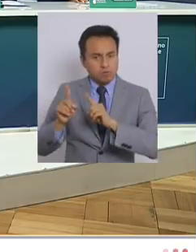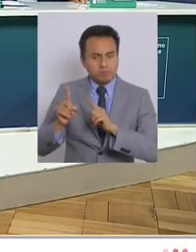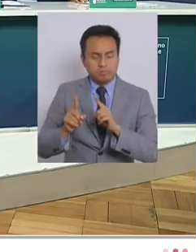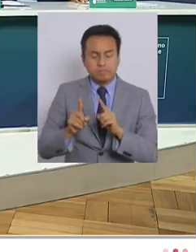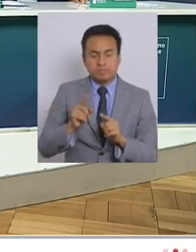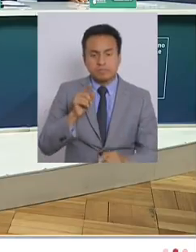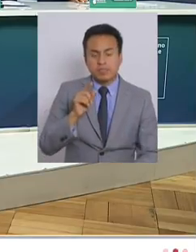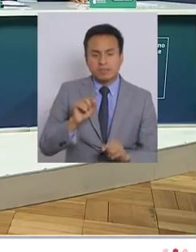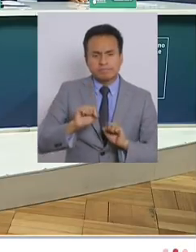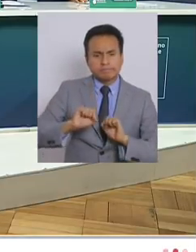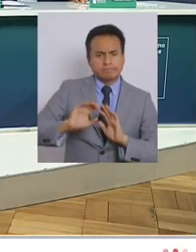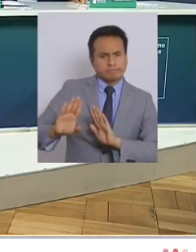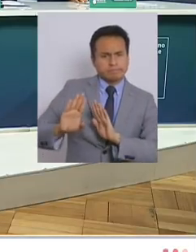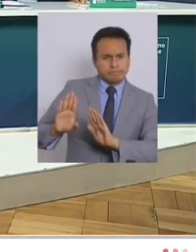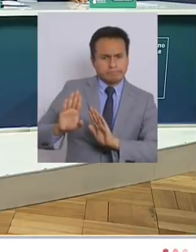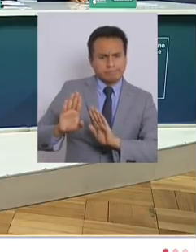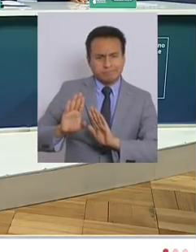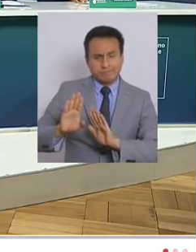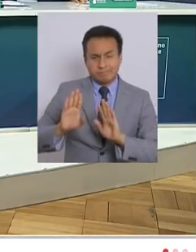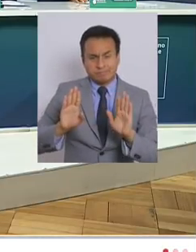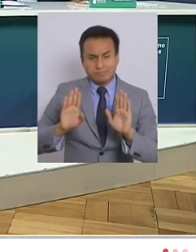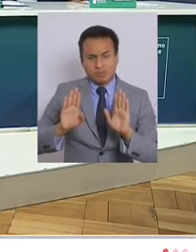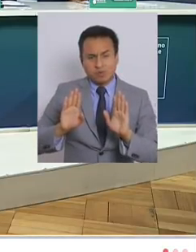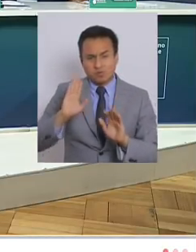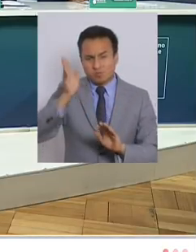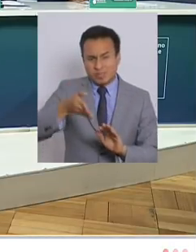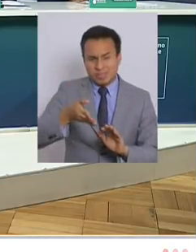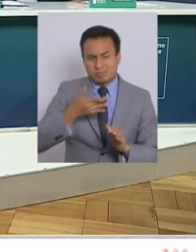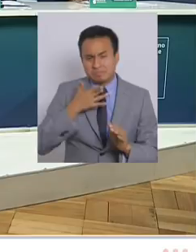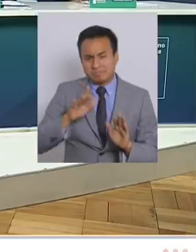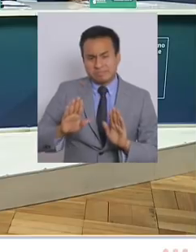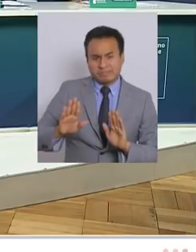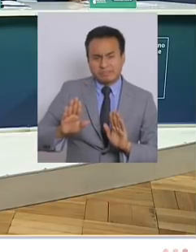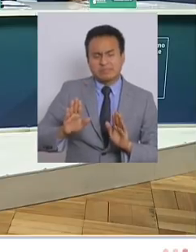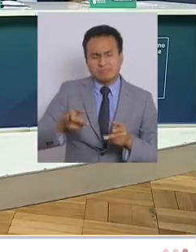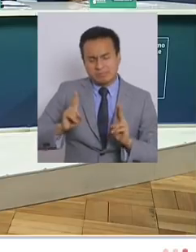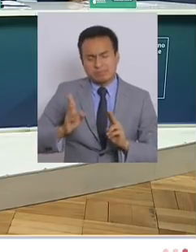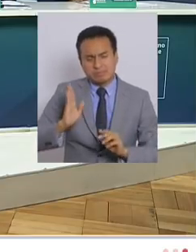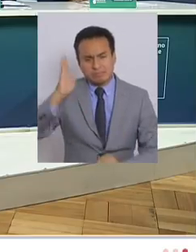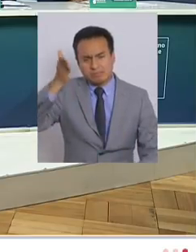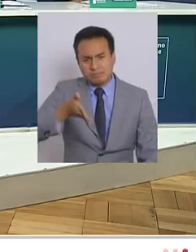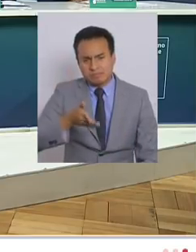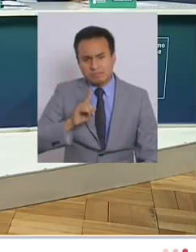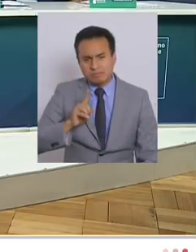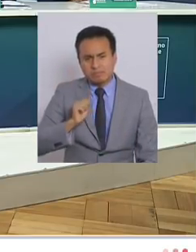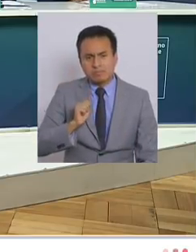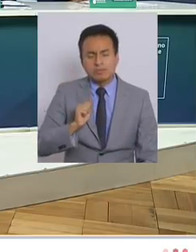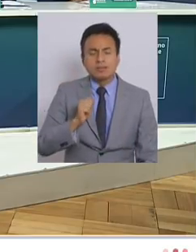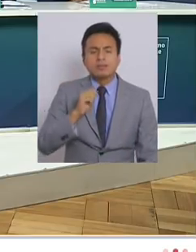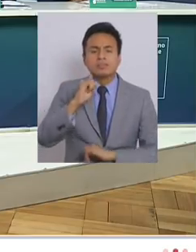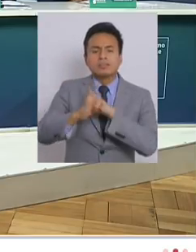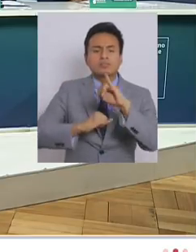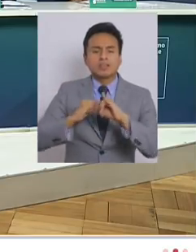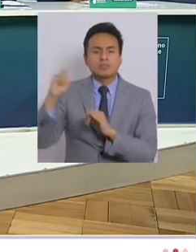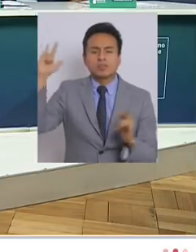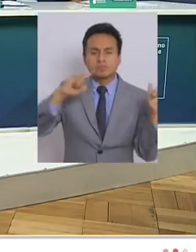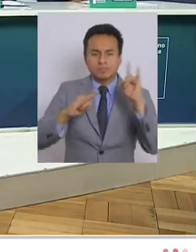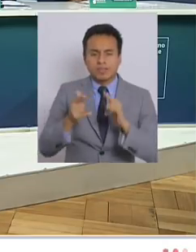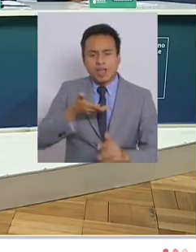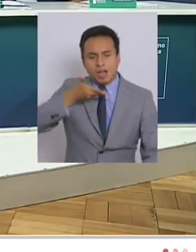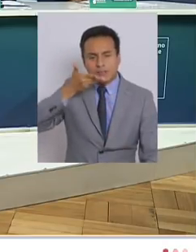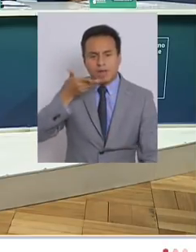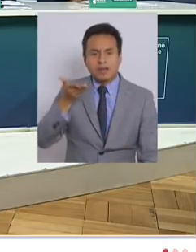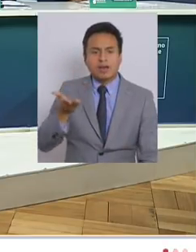hay cierta resistencia a suspender los vuelos internacionales y la palabra